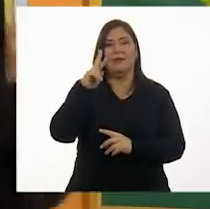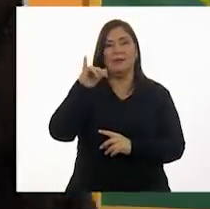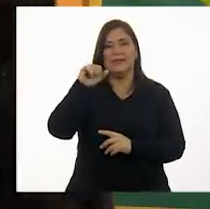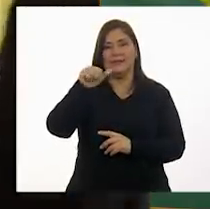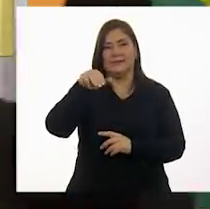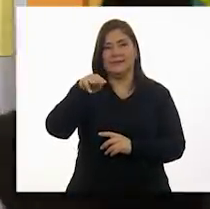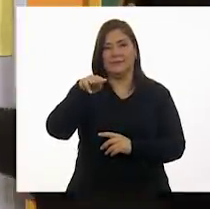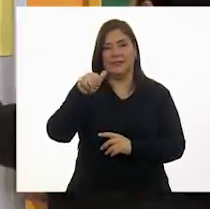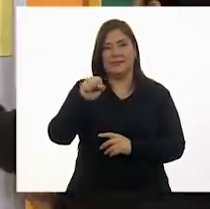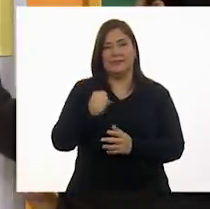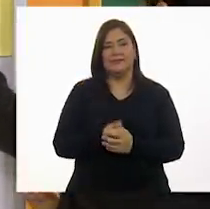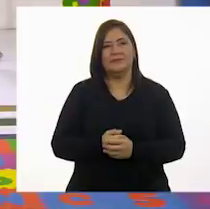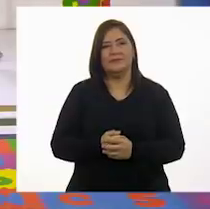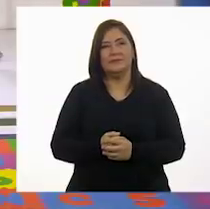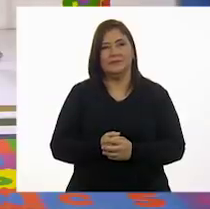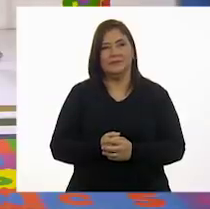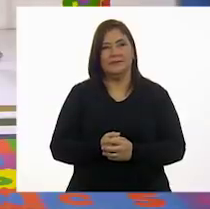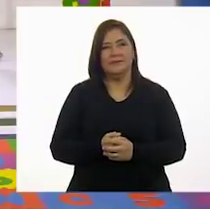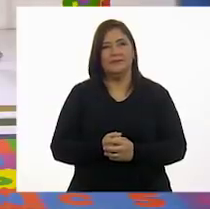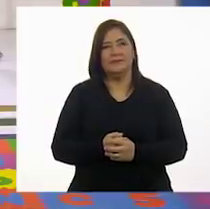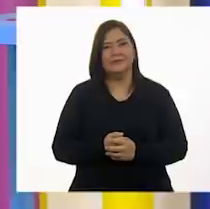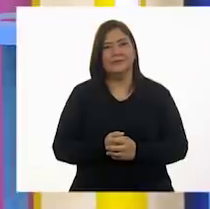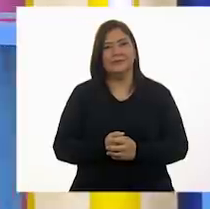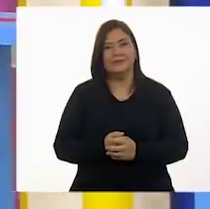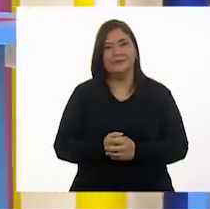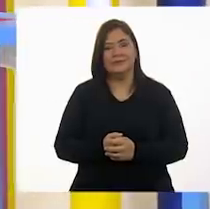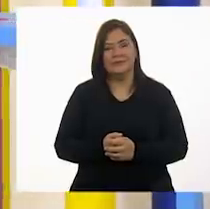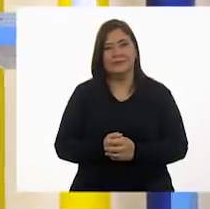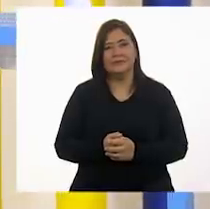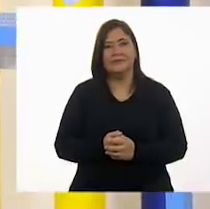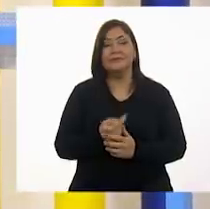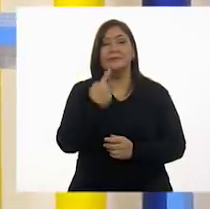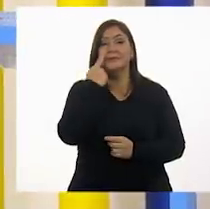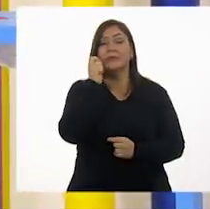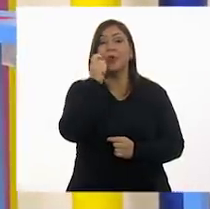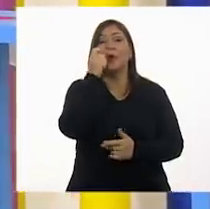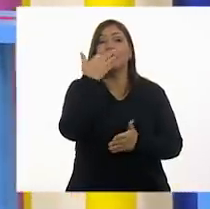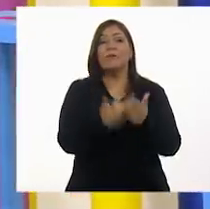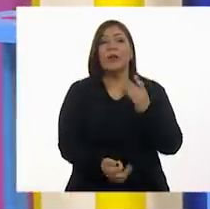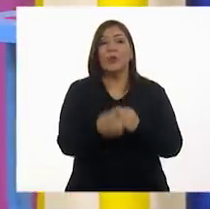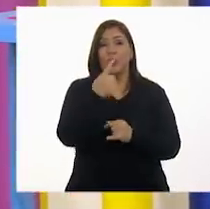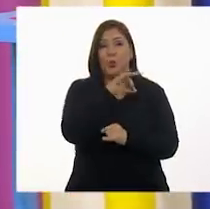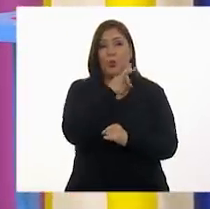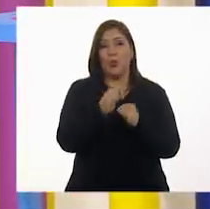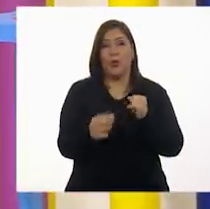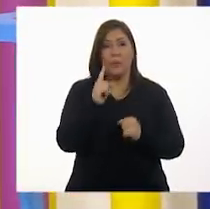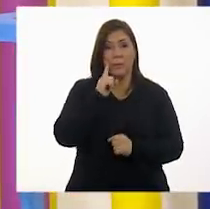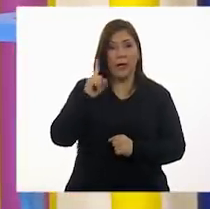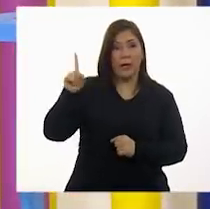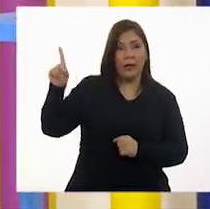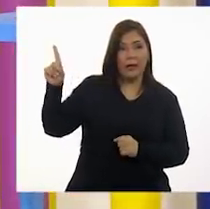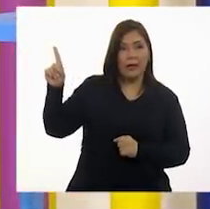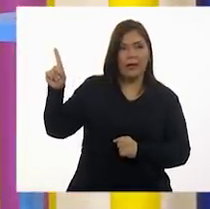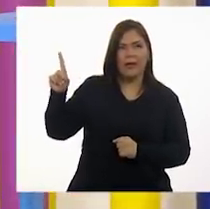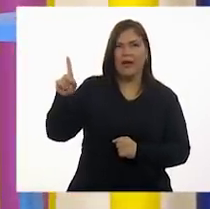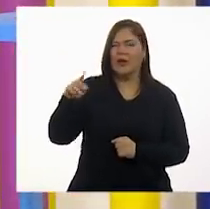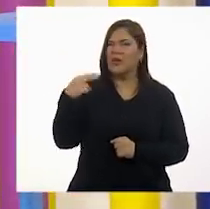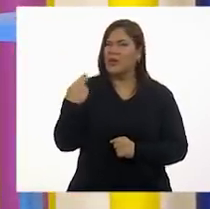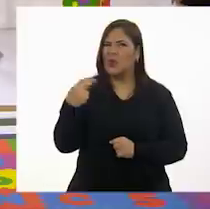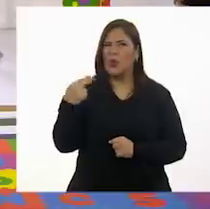y dos triángulos. Y nos queda este último prisma. ¿Cómo crees que se